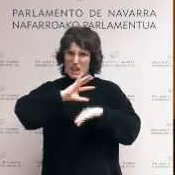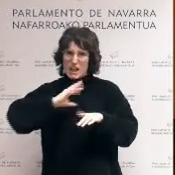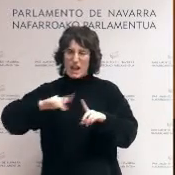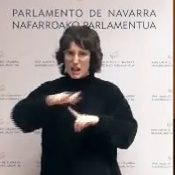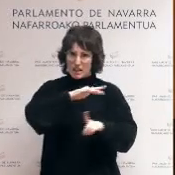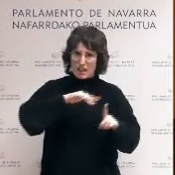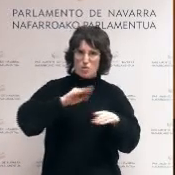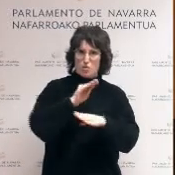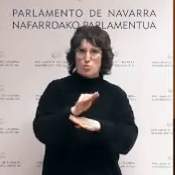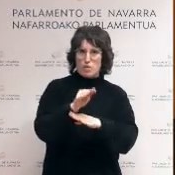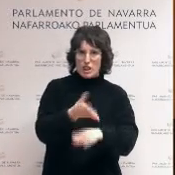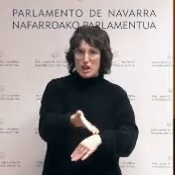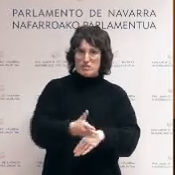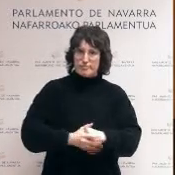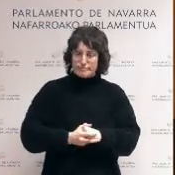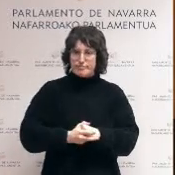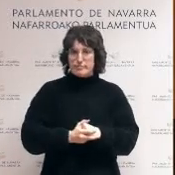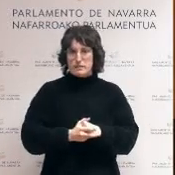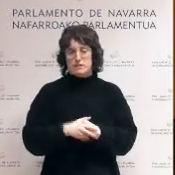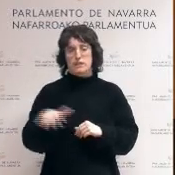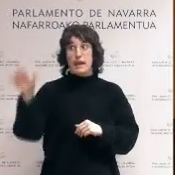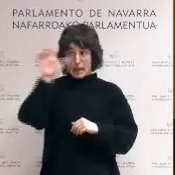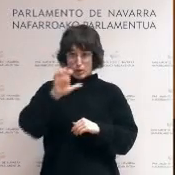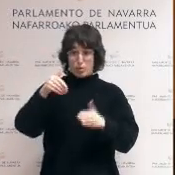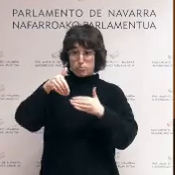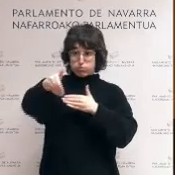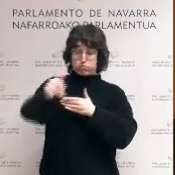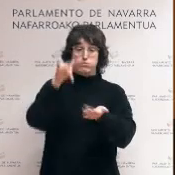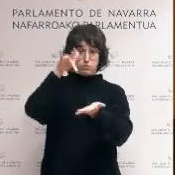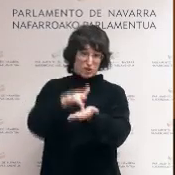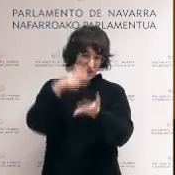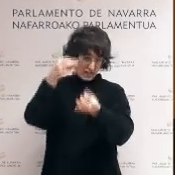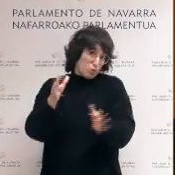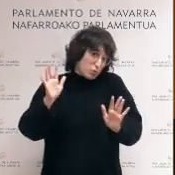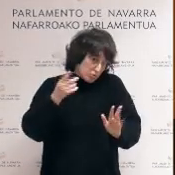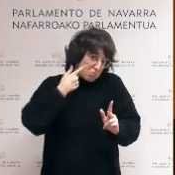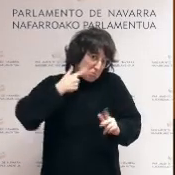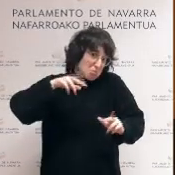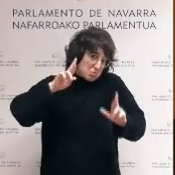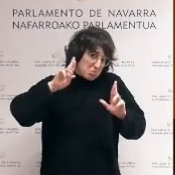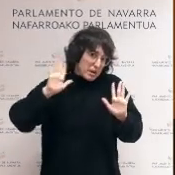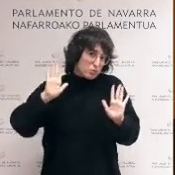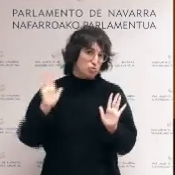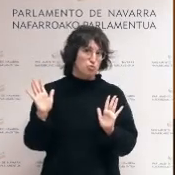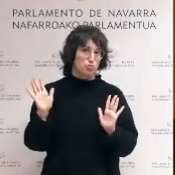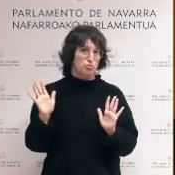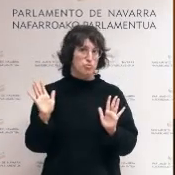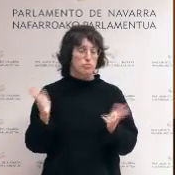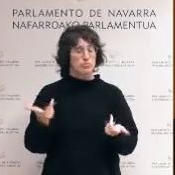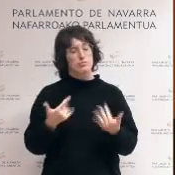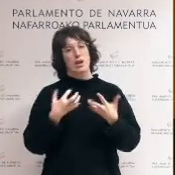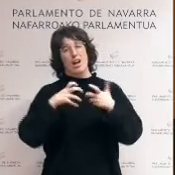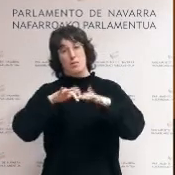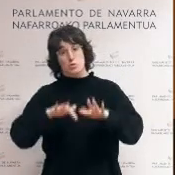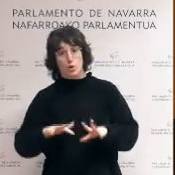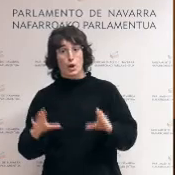Porque Europa va a llegar, por supuesto que va a llegar, o eso esperamos. El Reglamento Europeo de Certificación de Absorciones de Carbono,